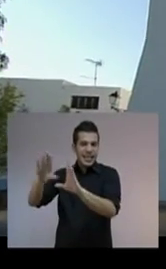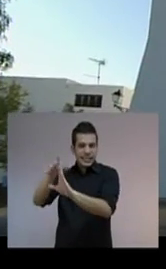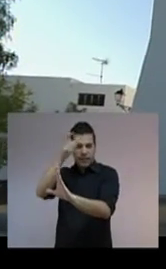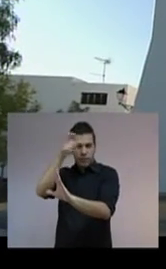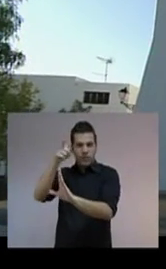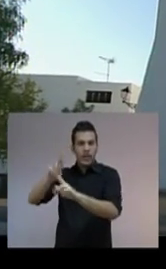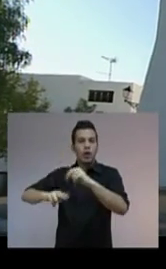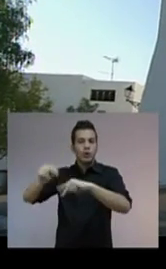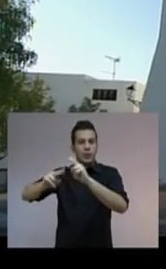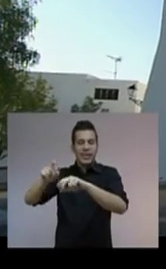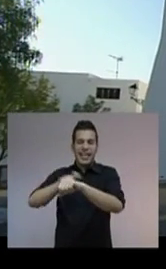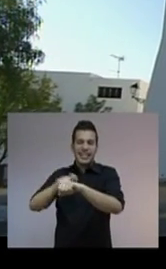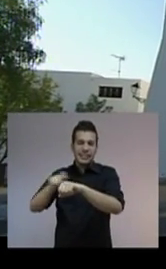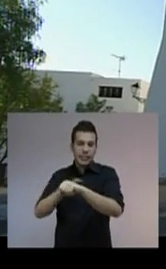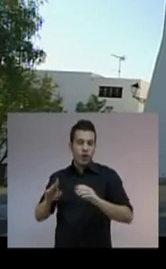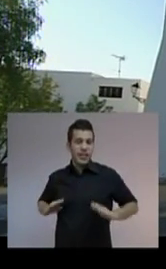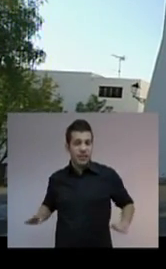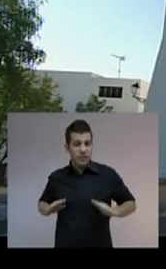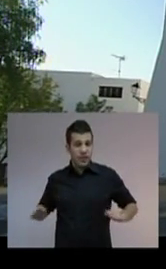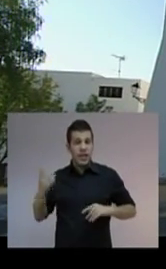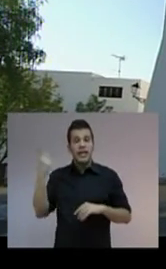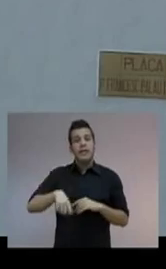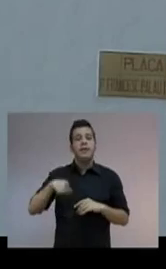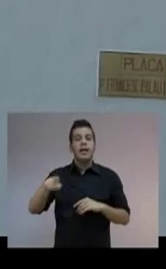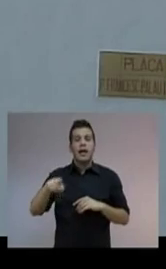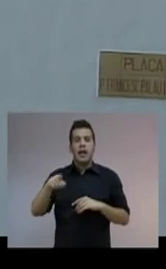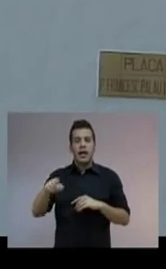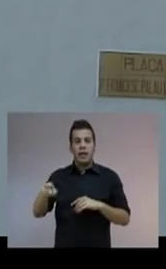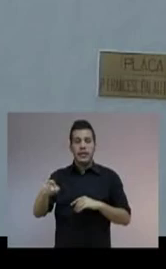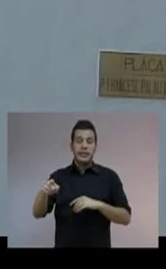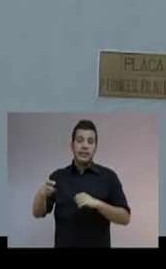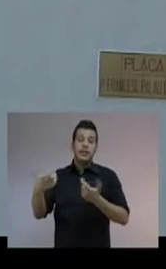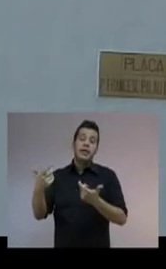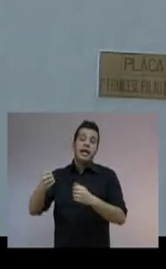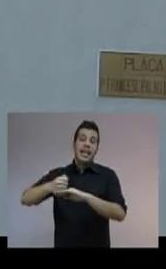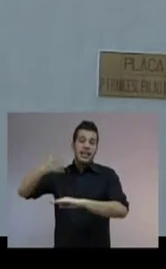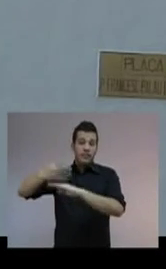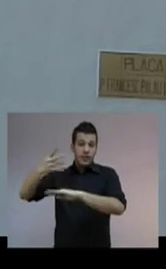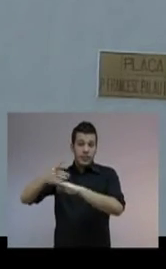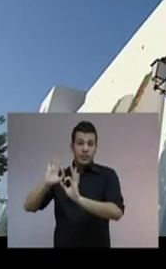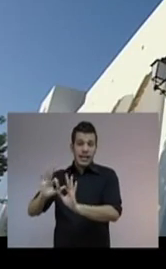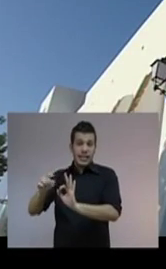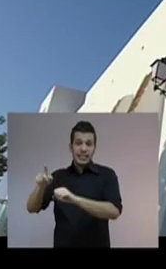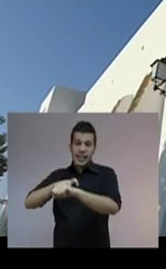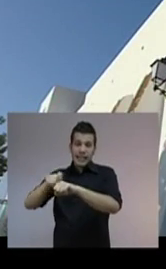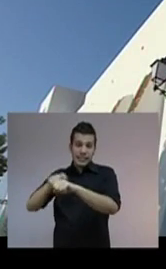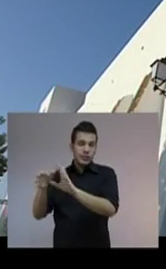al más puro estilo ibicenco y coronada por la escueta campana que caracteriza este tipo de edificaciones en la isla.